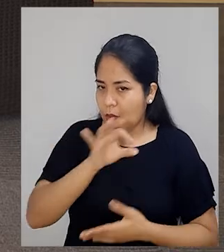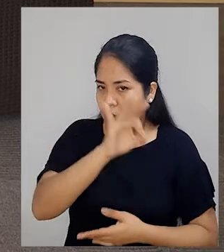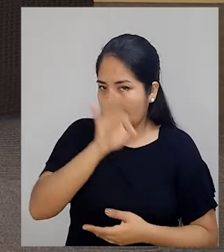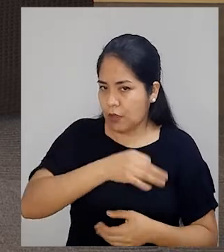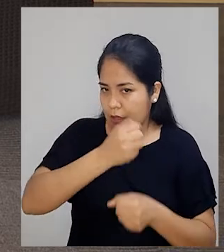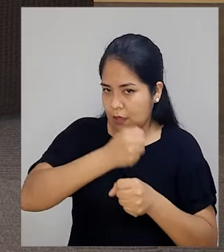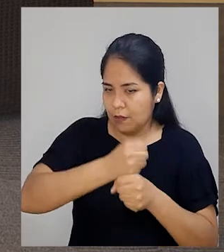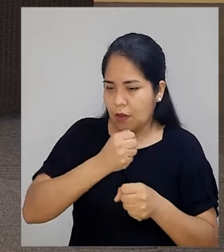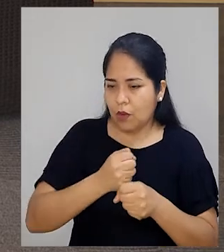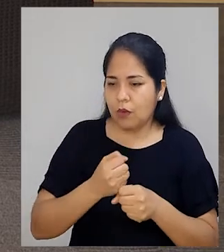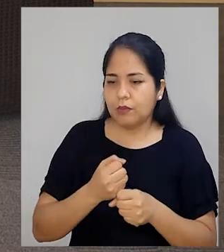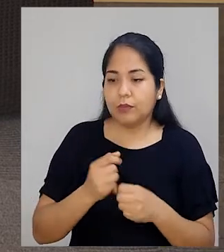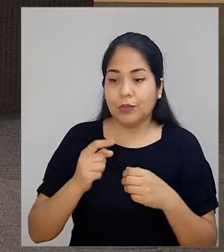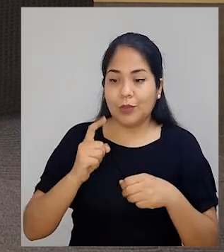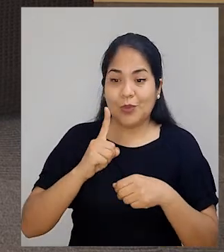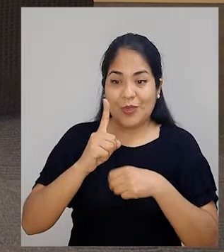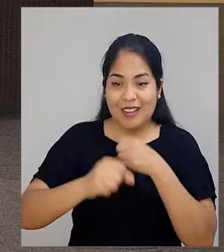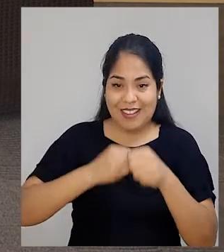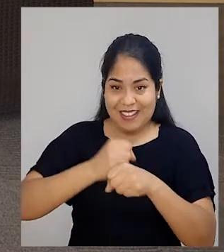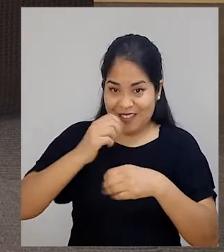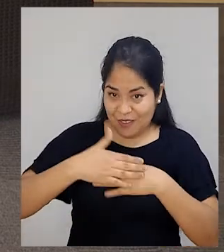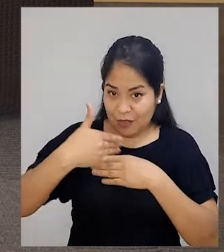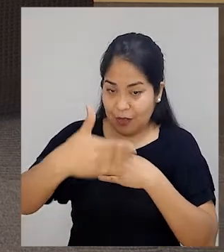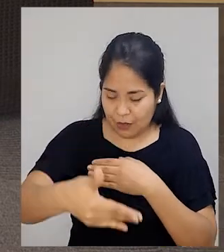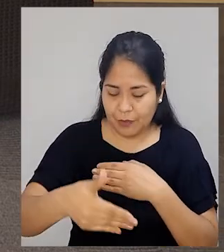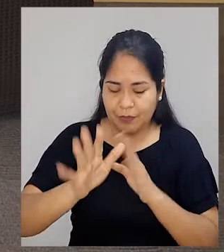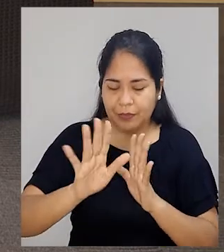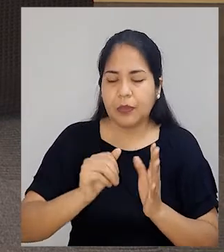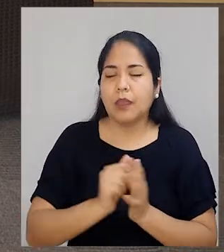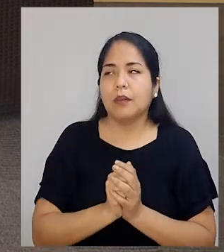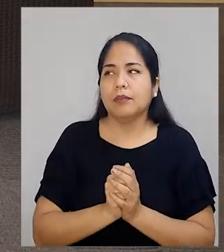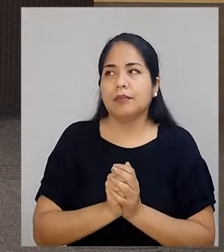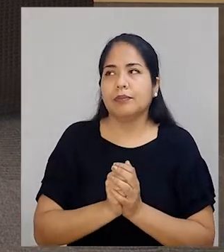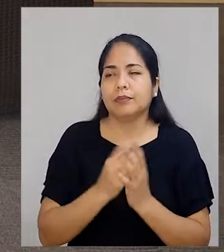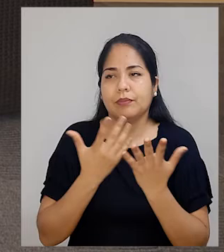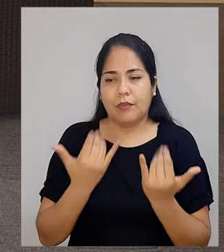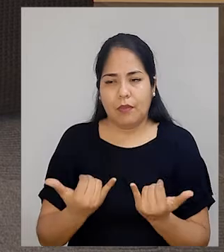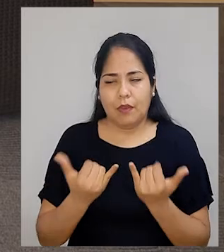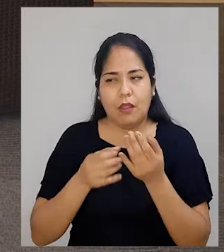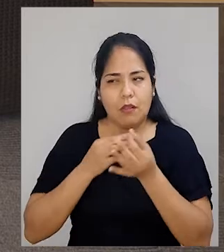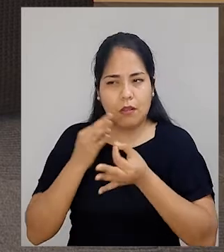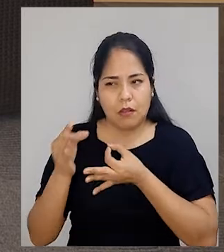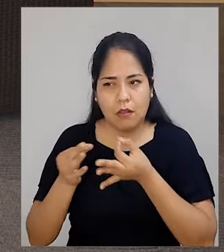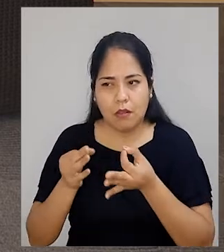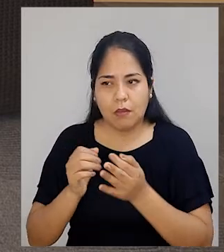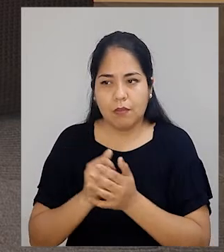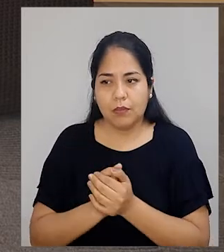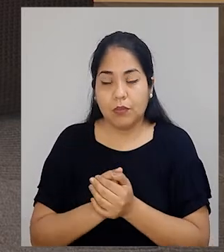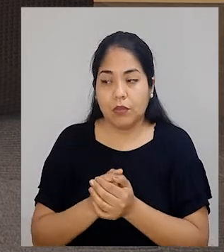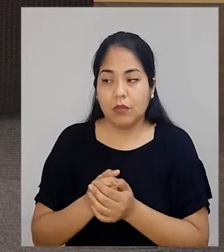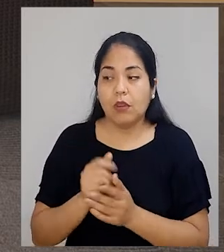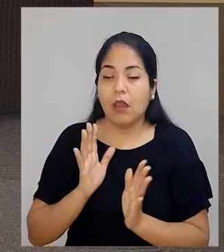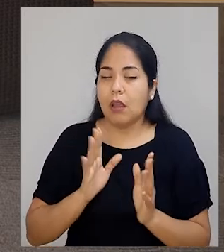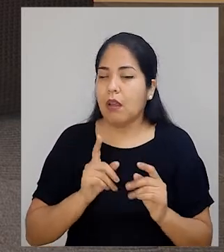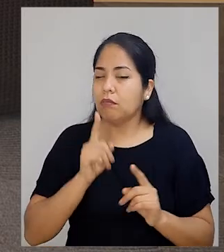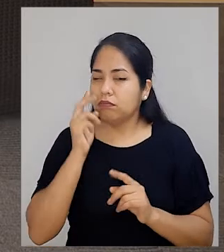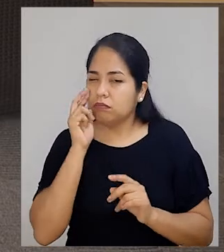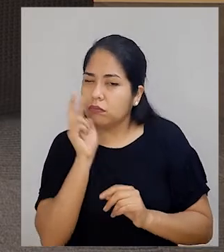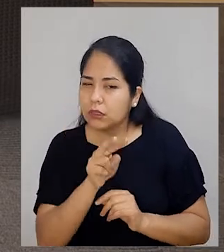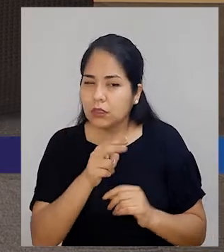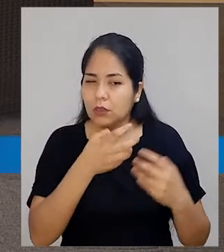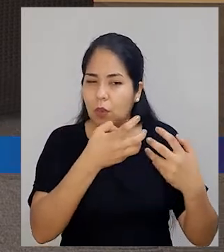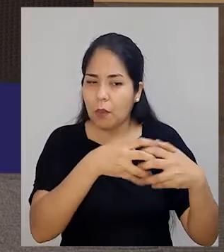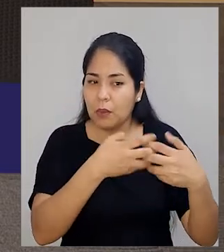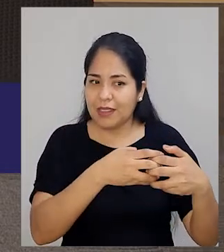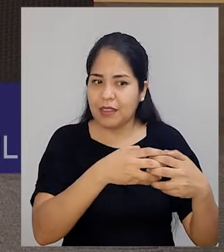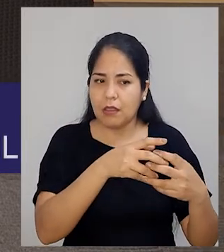de la cuota de empleo, como dije, se realiza el año siguiente respecto del año anterior, ¿no? Ahora, si nosotros hemos